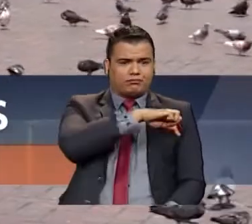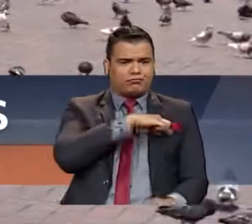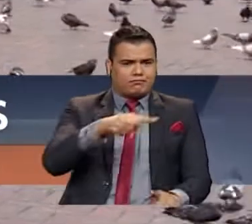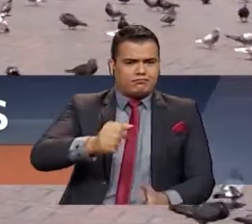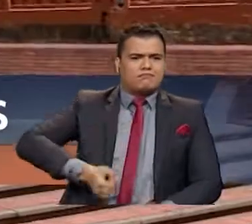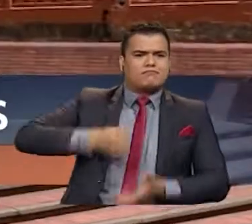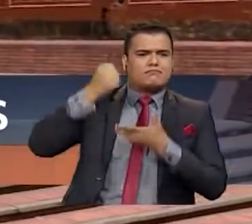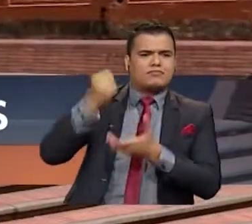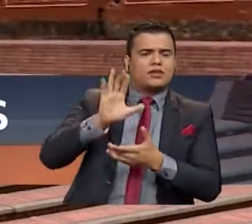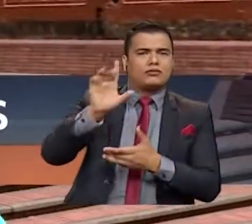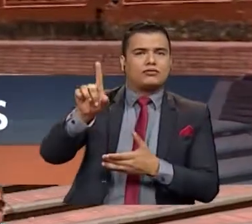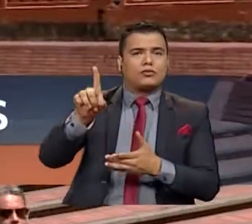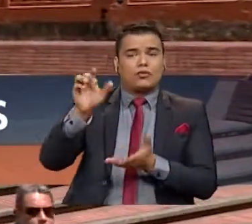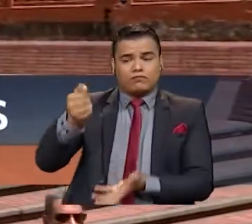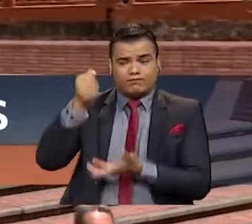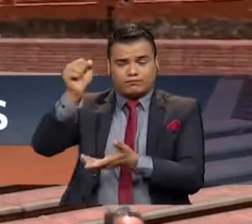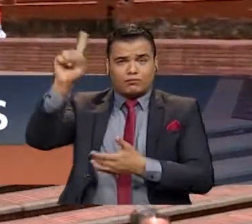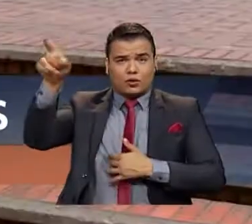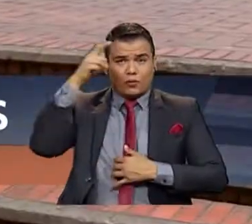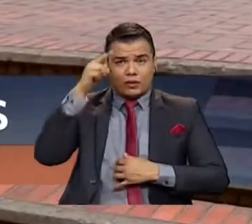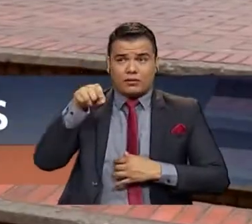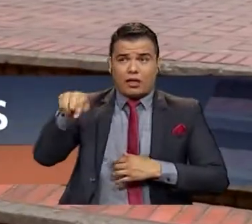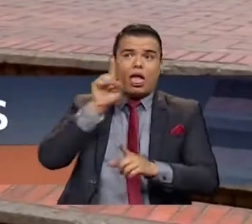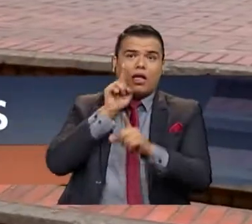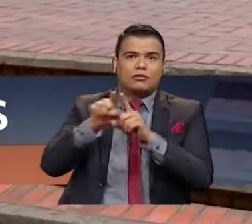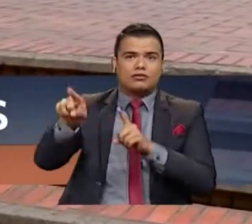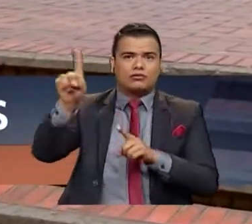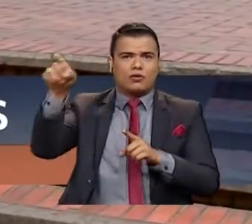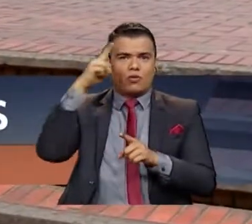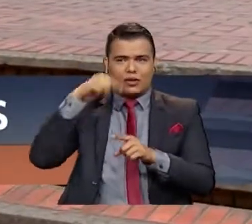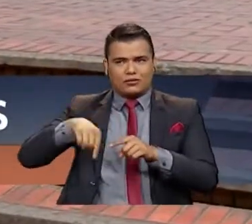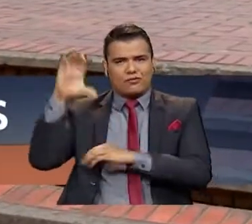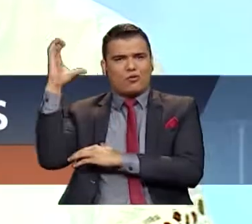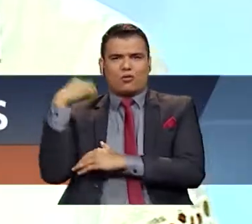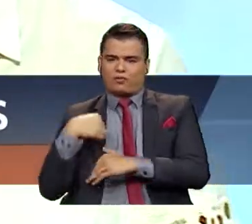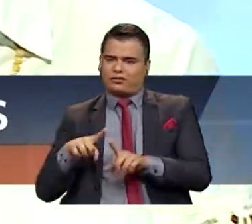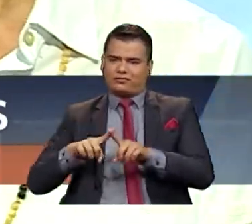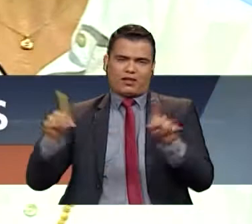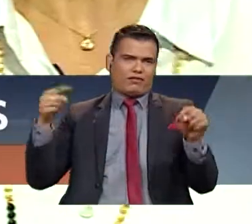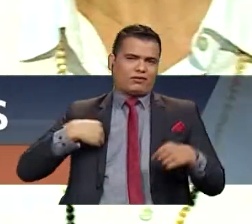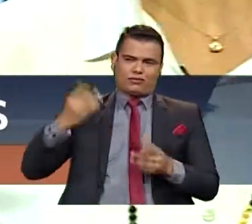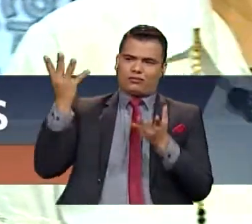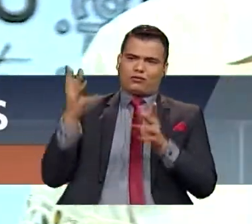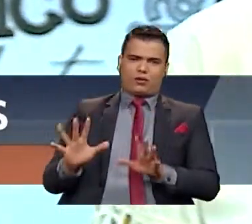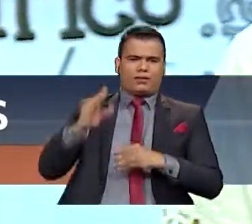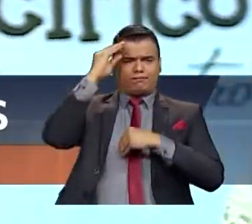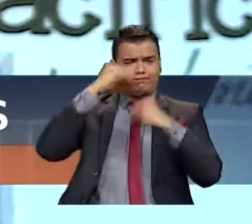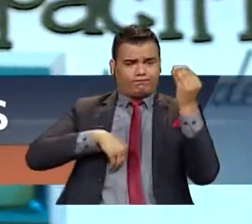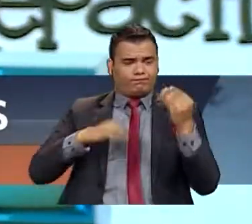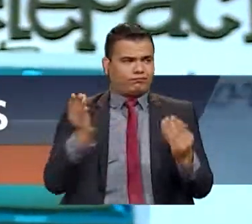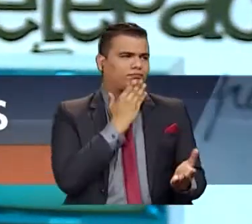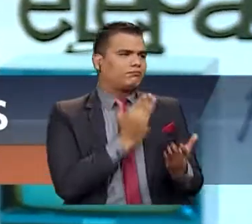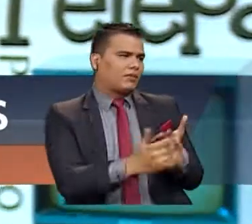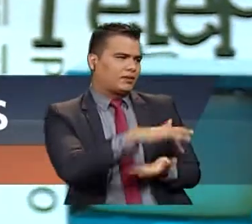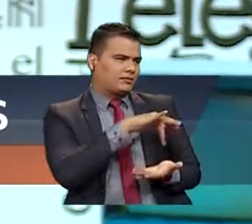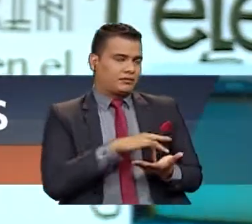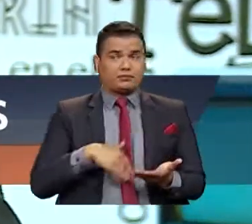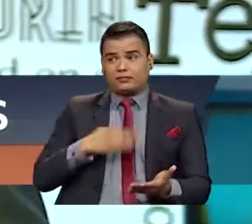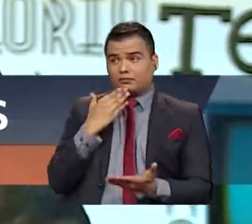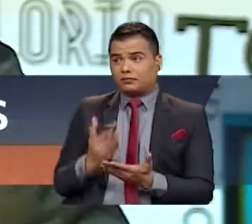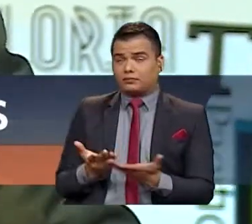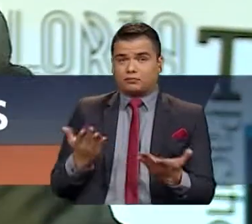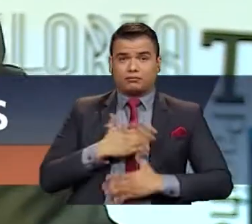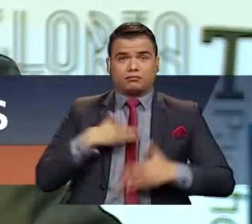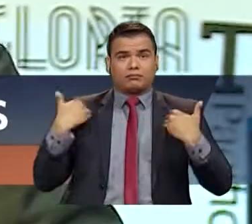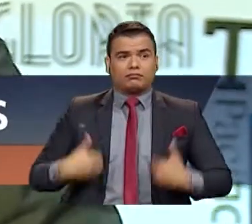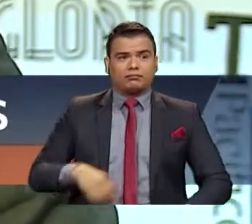de regalías y no lo que está queriendo que el gobierno que hagamos. Muy bien, gracias, doctora Dilian Francisca, por estar aquí en Telepacífico Noticias. Gracias. Muy bien, la